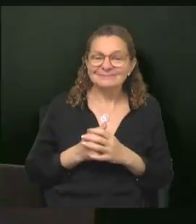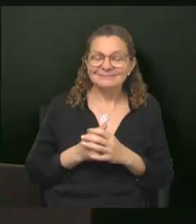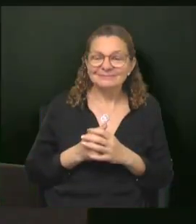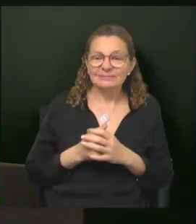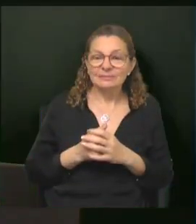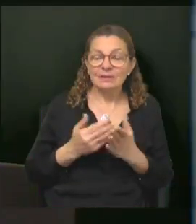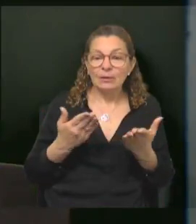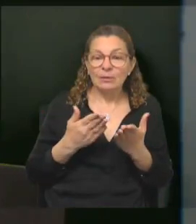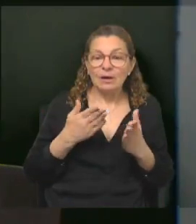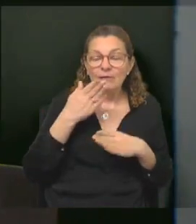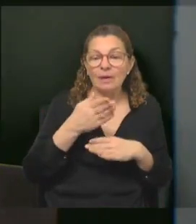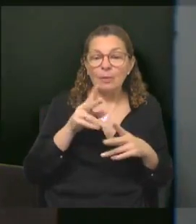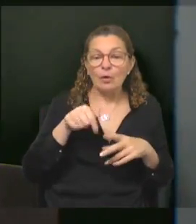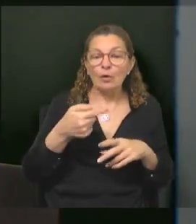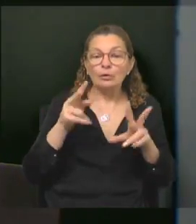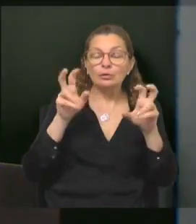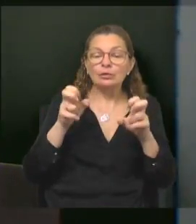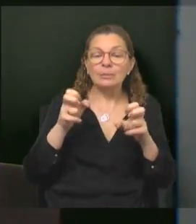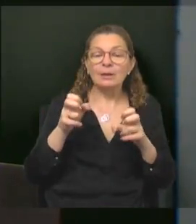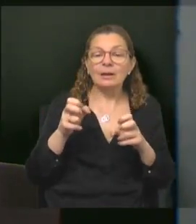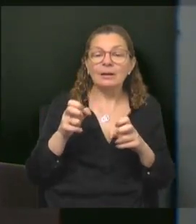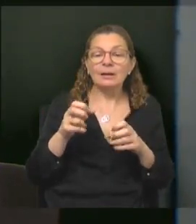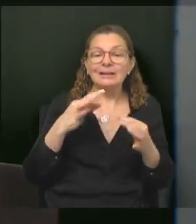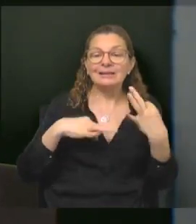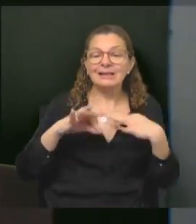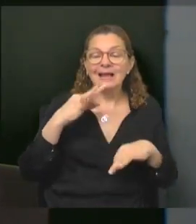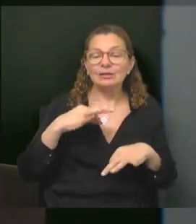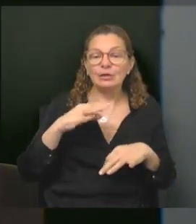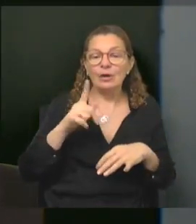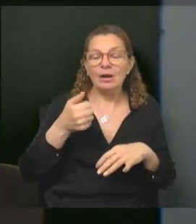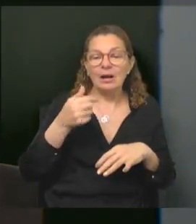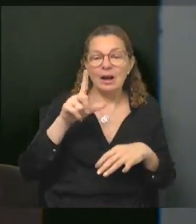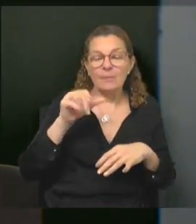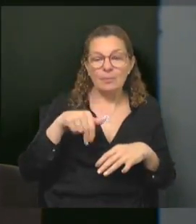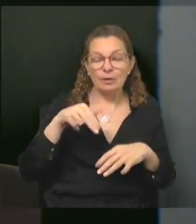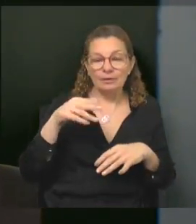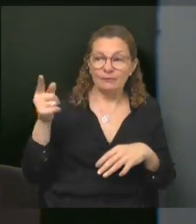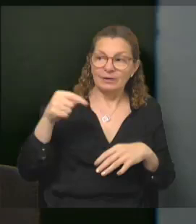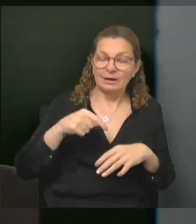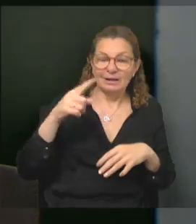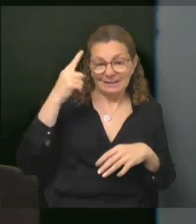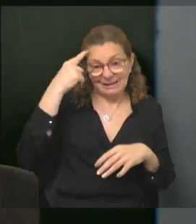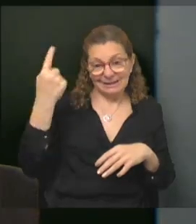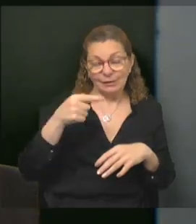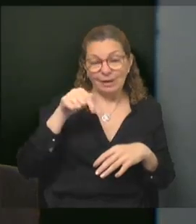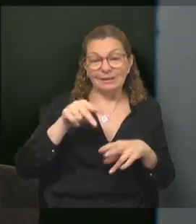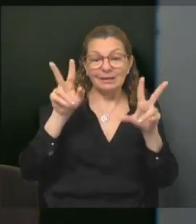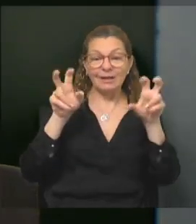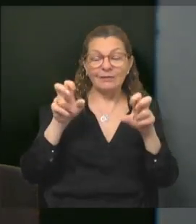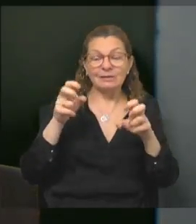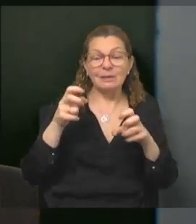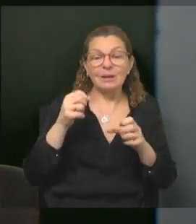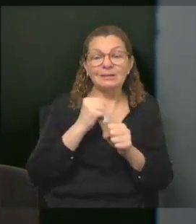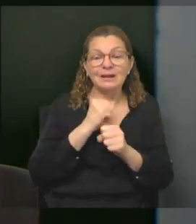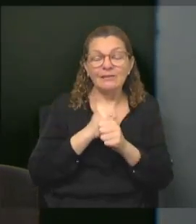nosotros ahora vamos con otros temas porque el teatro de galpón sigue trayendo obras internacionales y esta tiene que ver con eh un